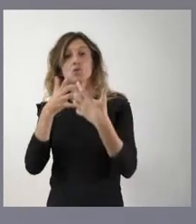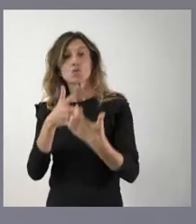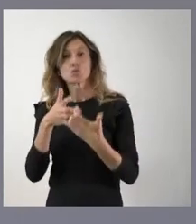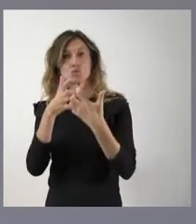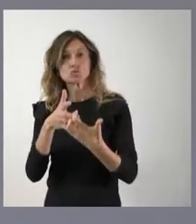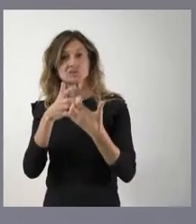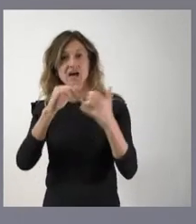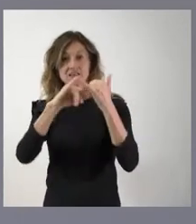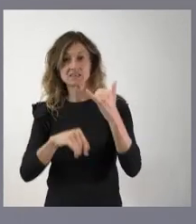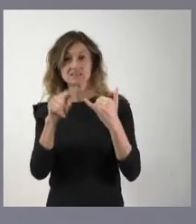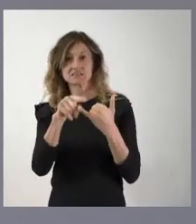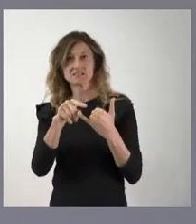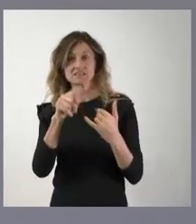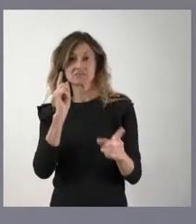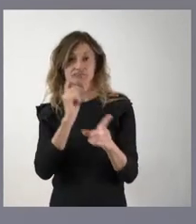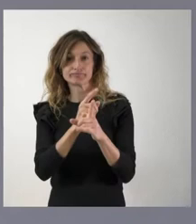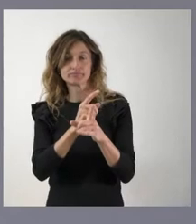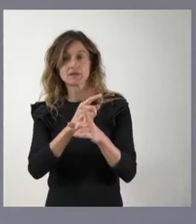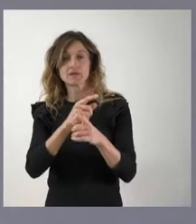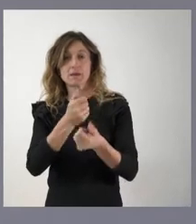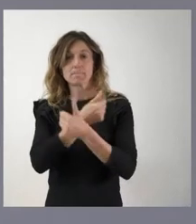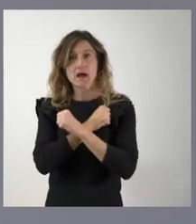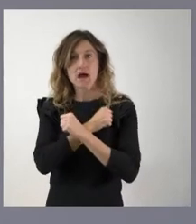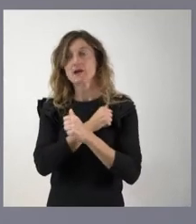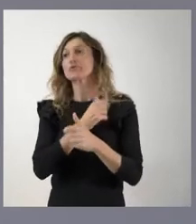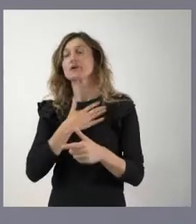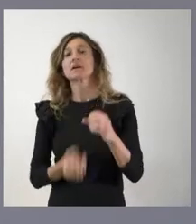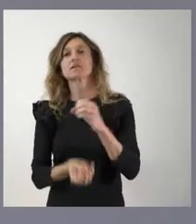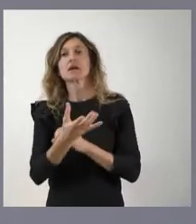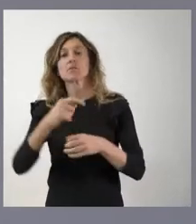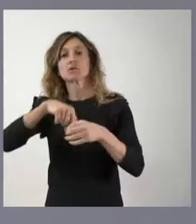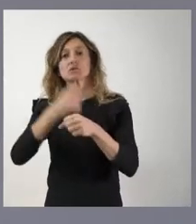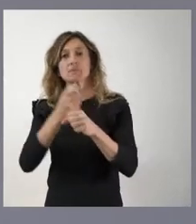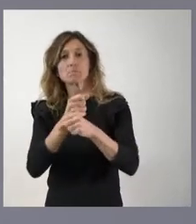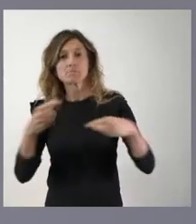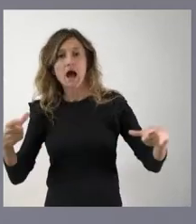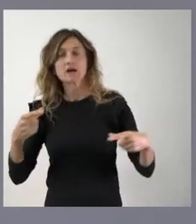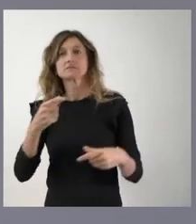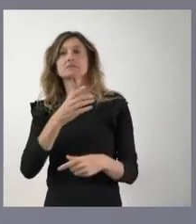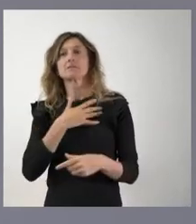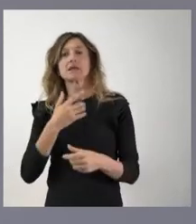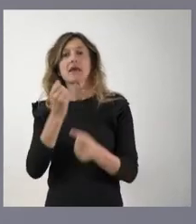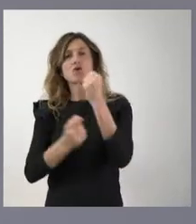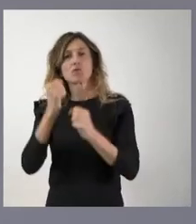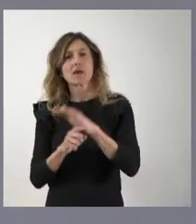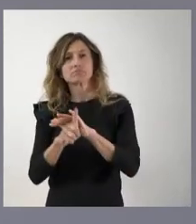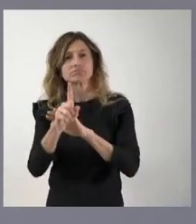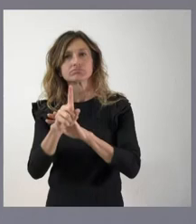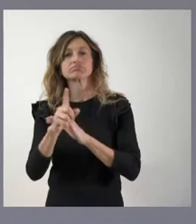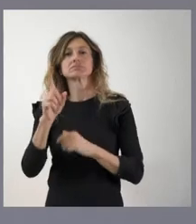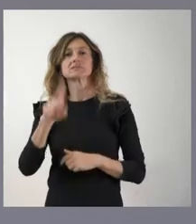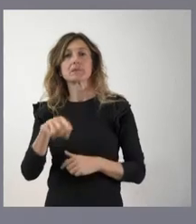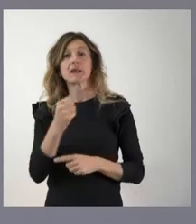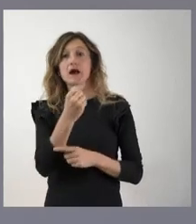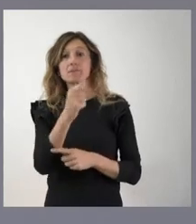contexto de crisis contra el desempleo favorecer la creación de puestos de trabajo favorece el crecimiento económico apoyar a las personas